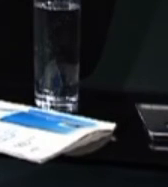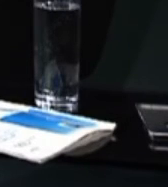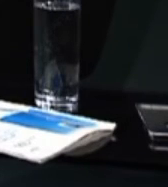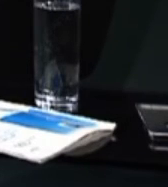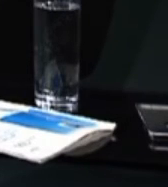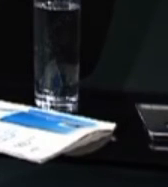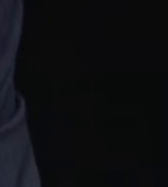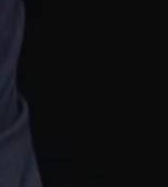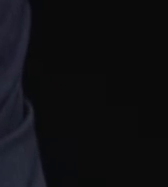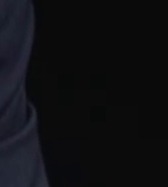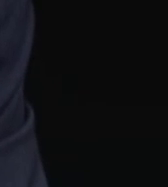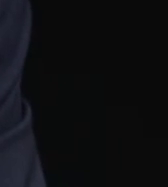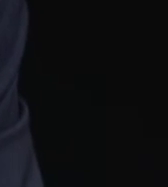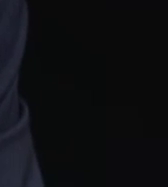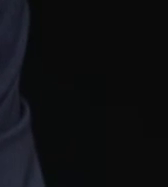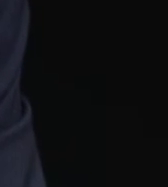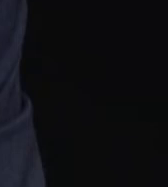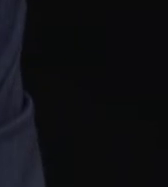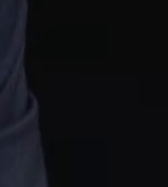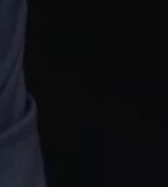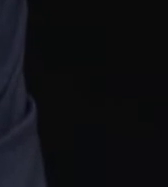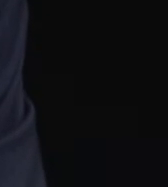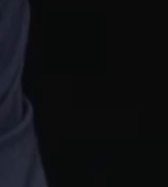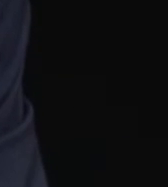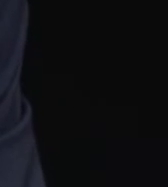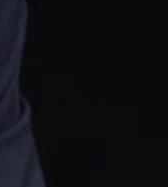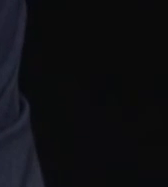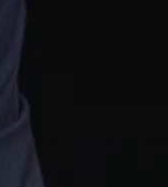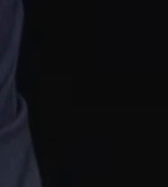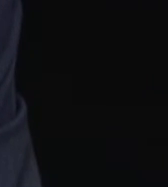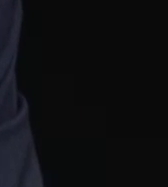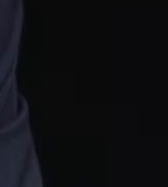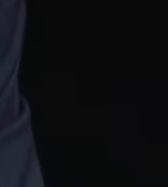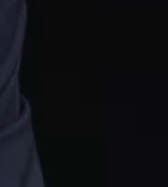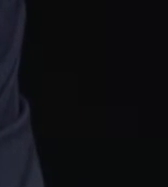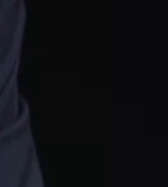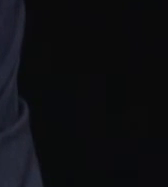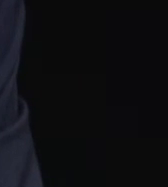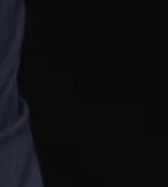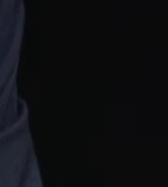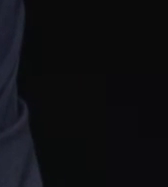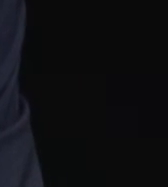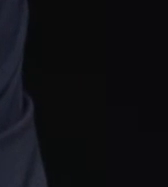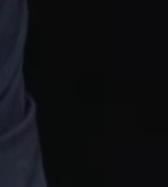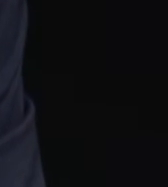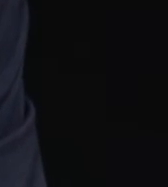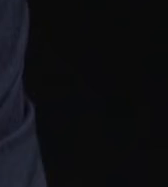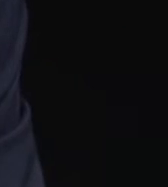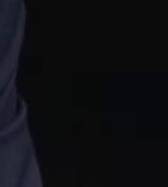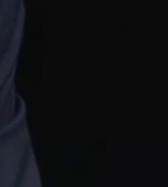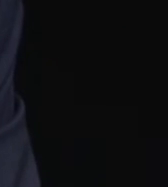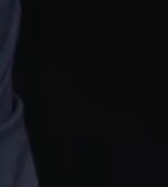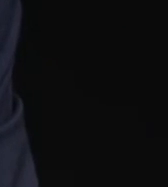siguen pendientes. Mencionábamos los equilibrios macroeconómicos, particularmente nos preocupaban los